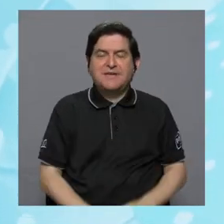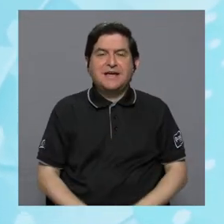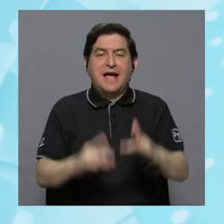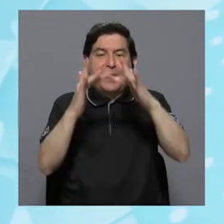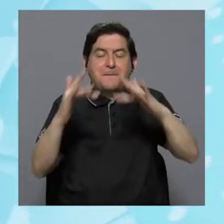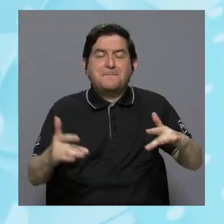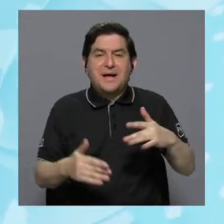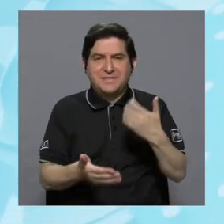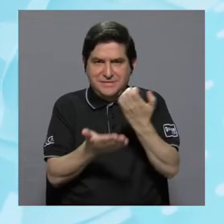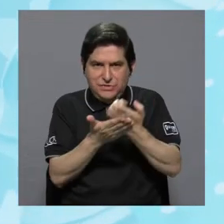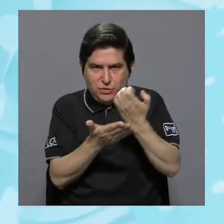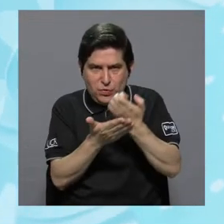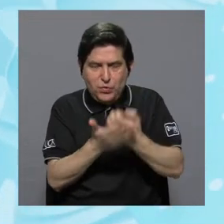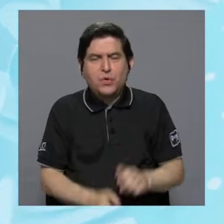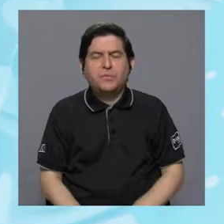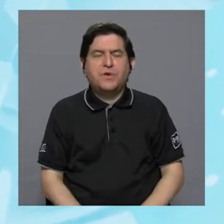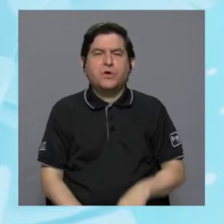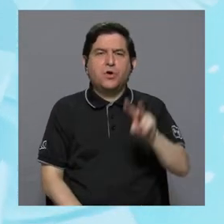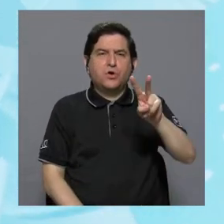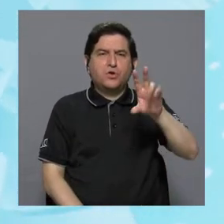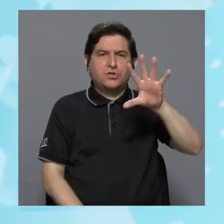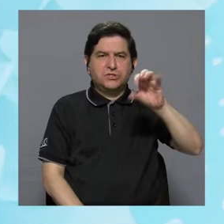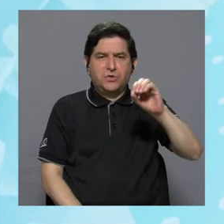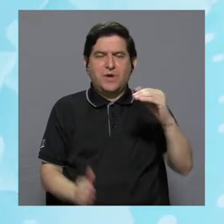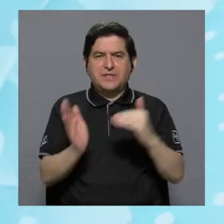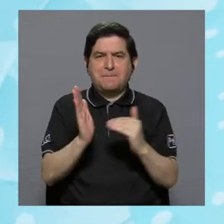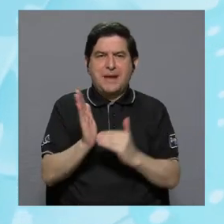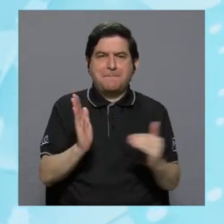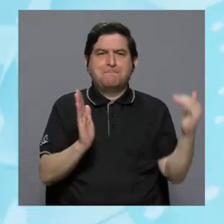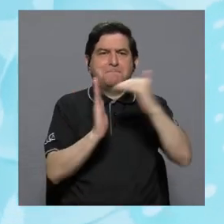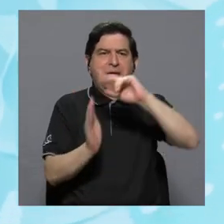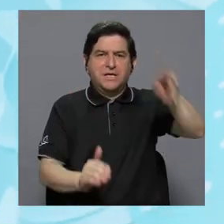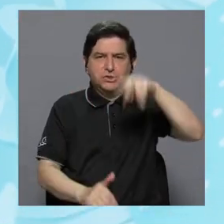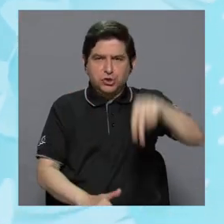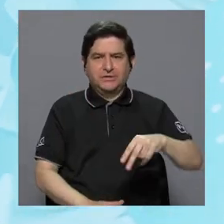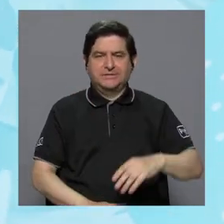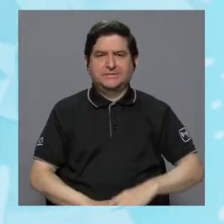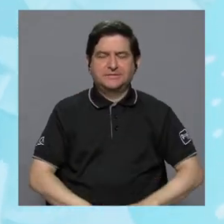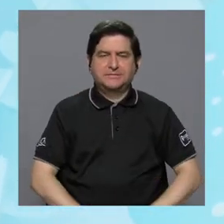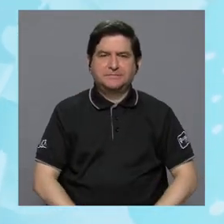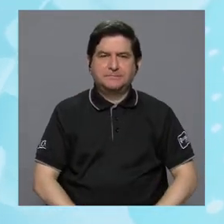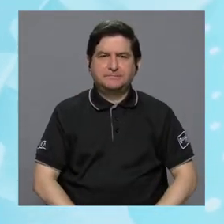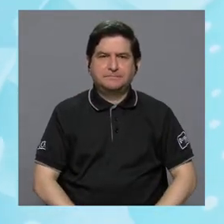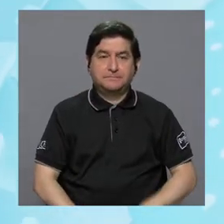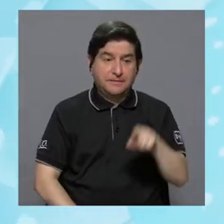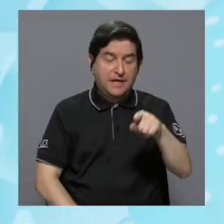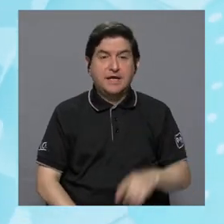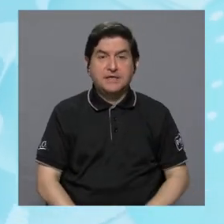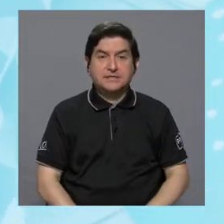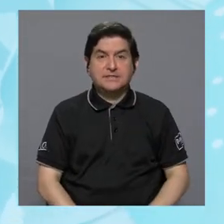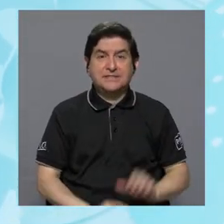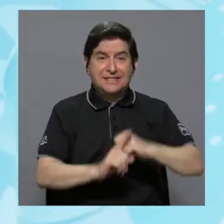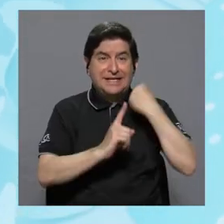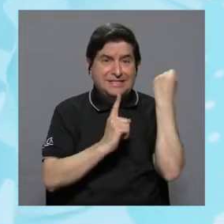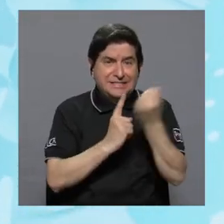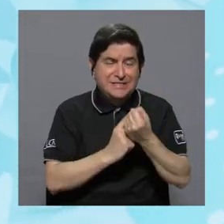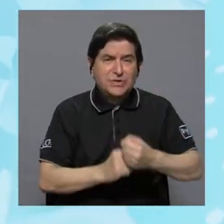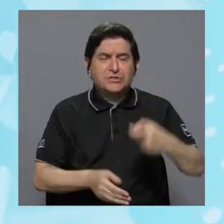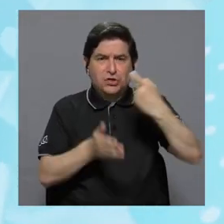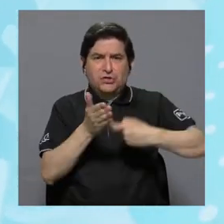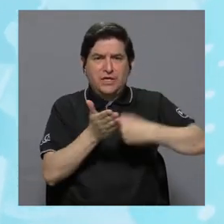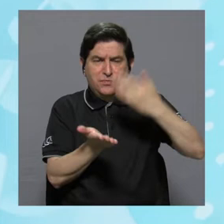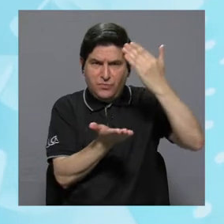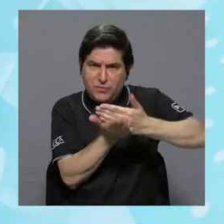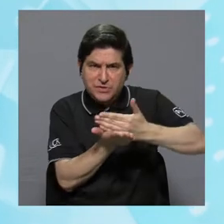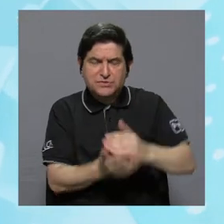fiscal de aproximadamente 250.000 millones de colones. Esta contención temporal del impuesto